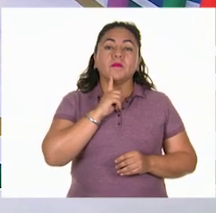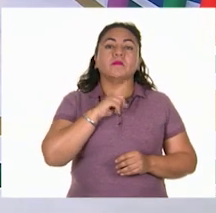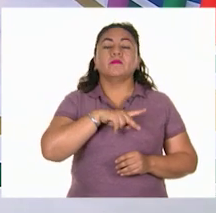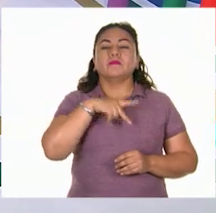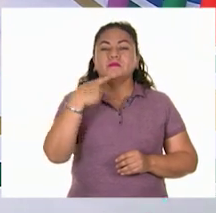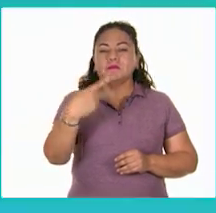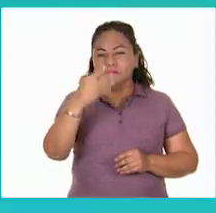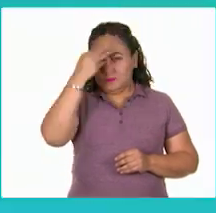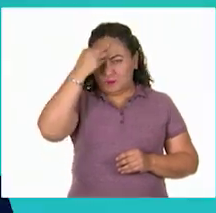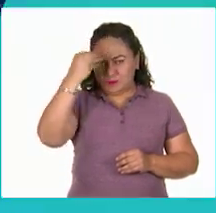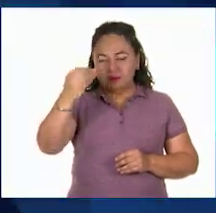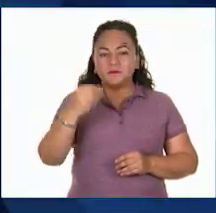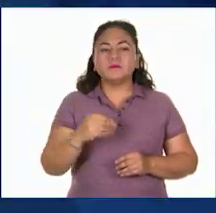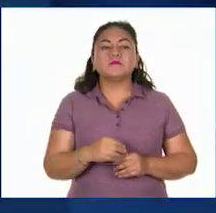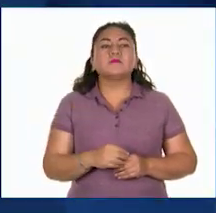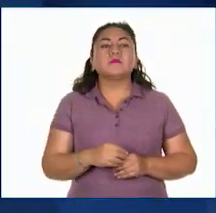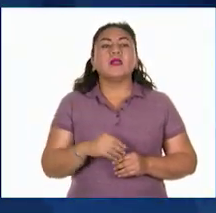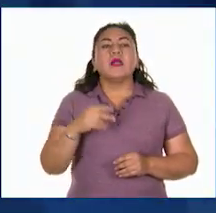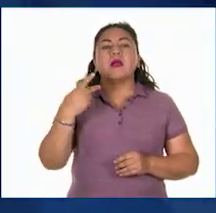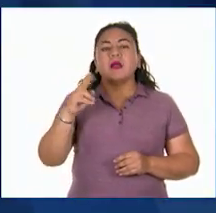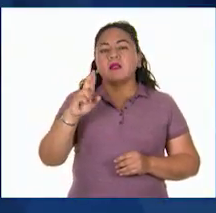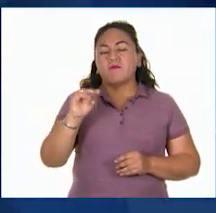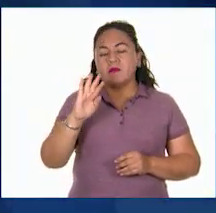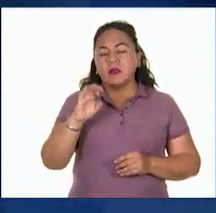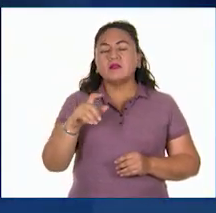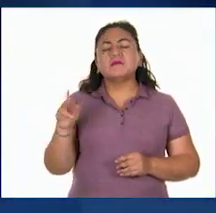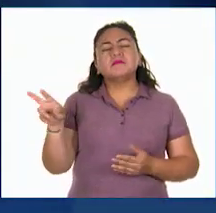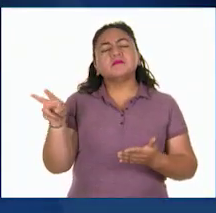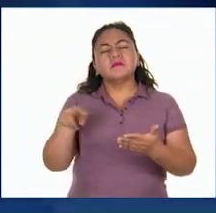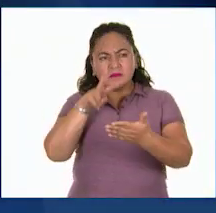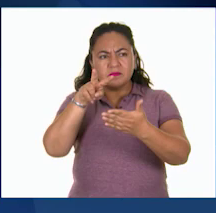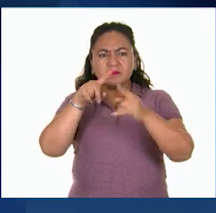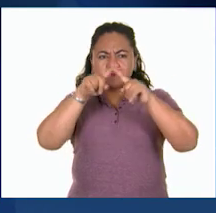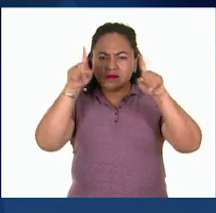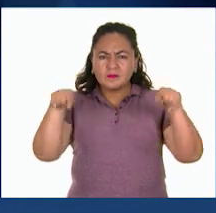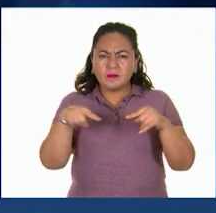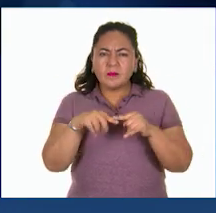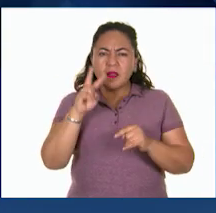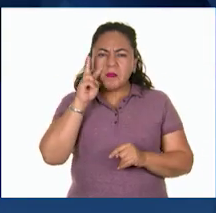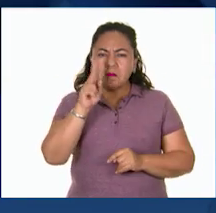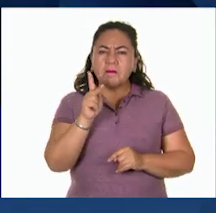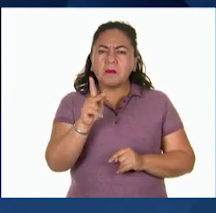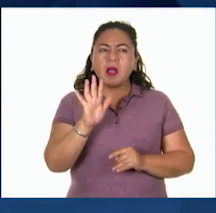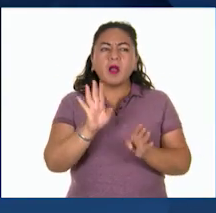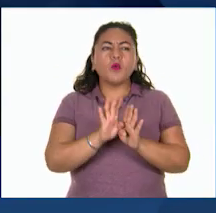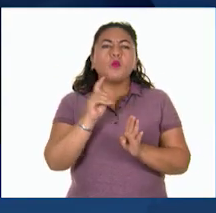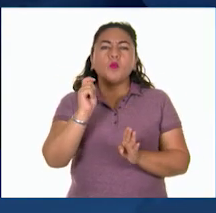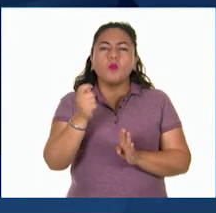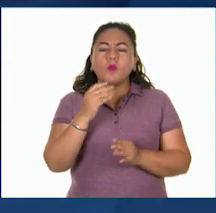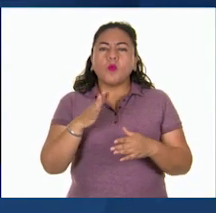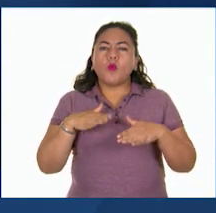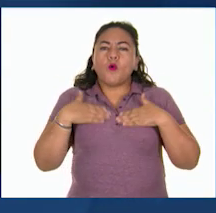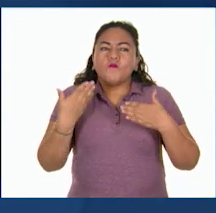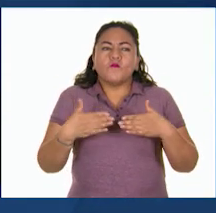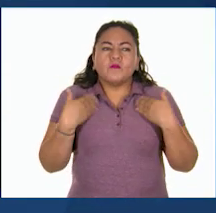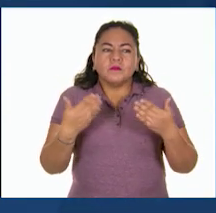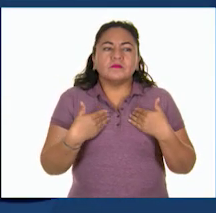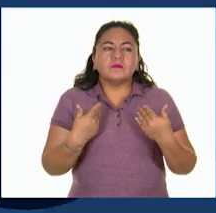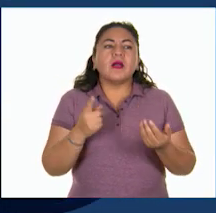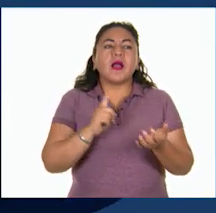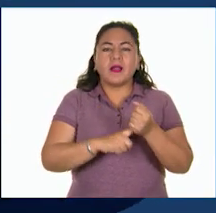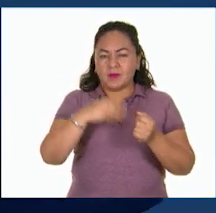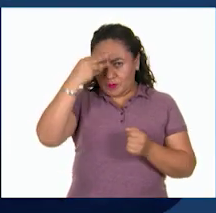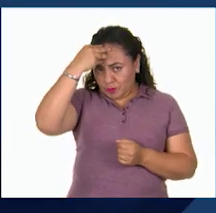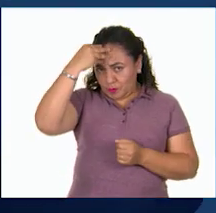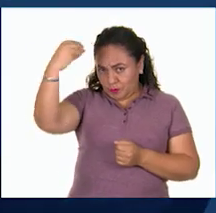Rafael. Saint-Simon creyó ver en este retrato una confesión herética. El unicornio, el